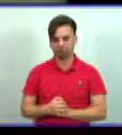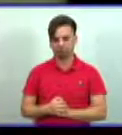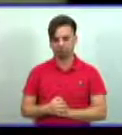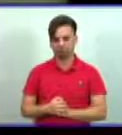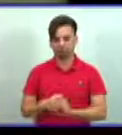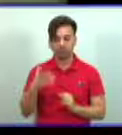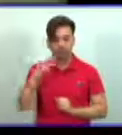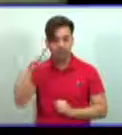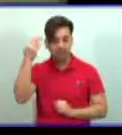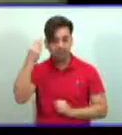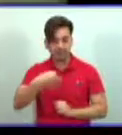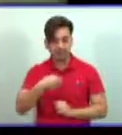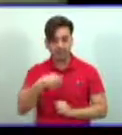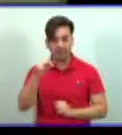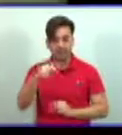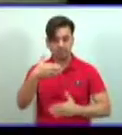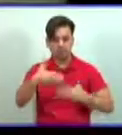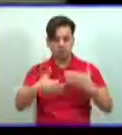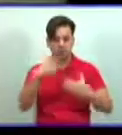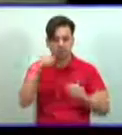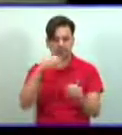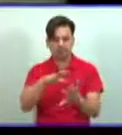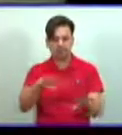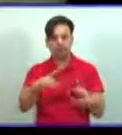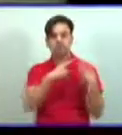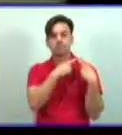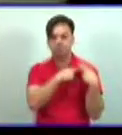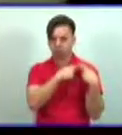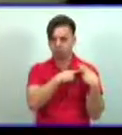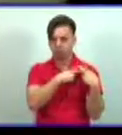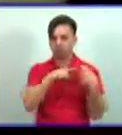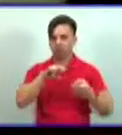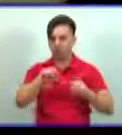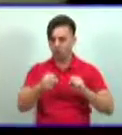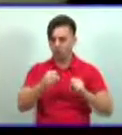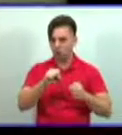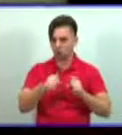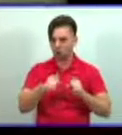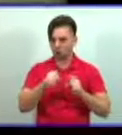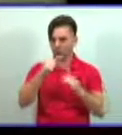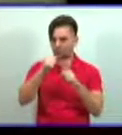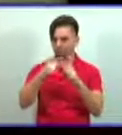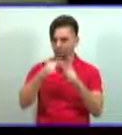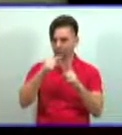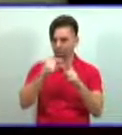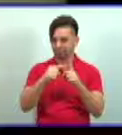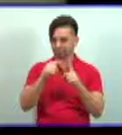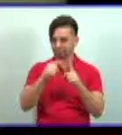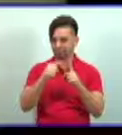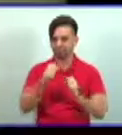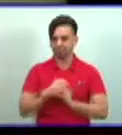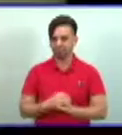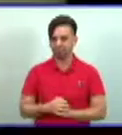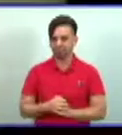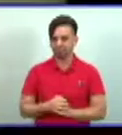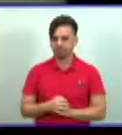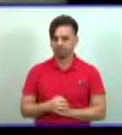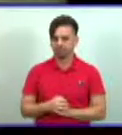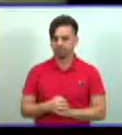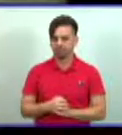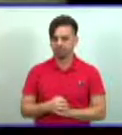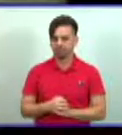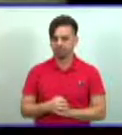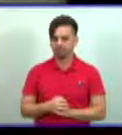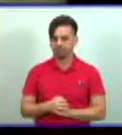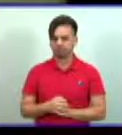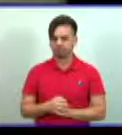caliente. Si no, tendríamos temperaturas muy frías y no sería posible la vida en él. Y la relación estrecha, además,